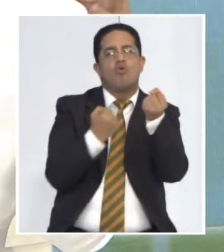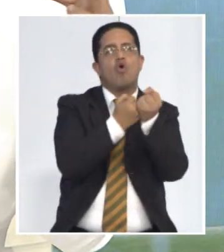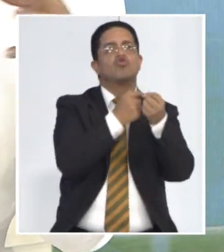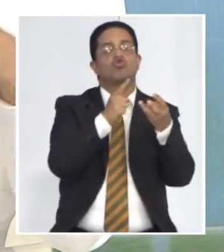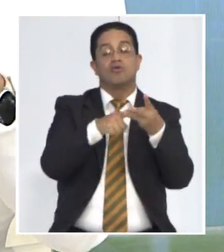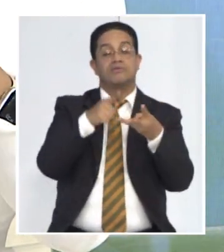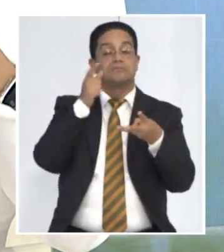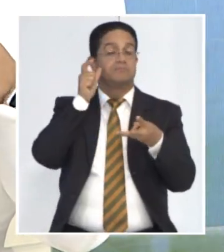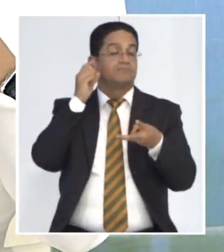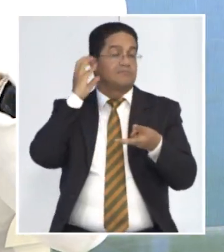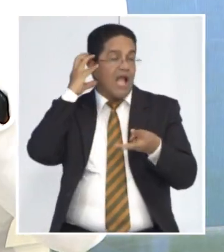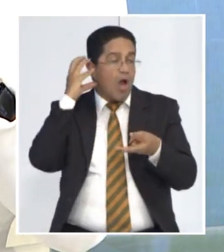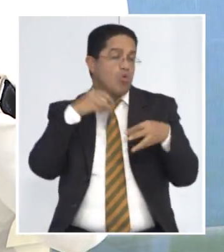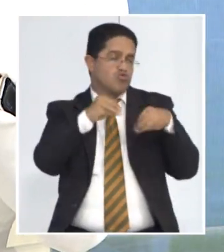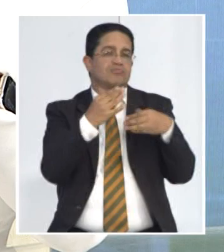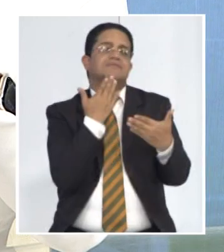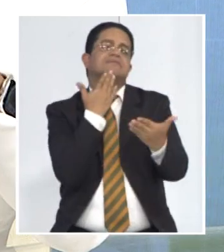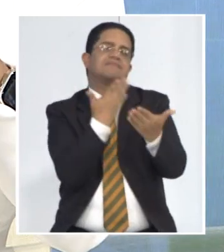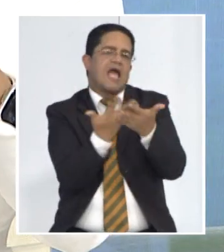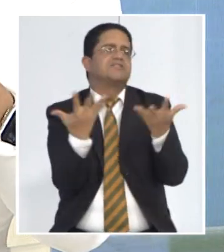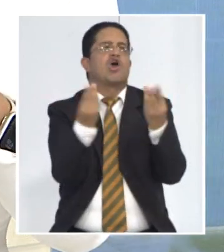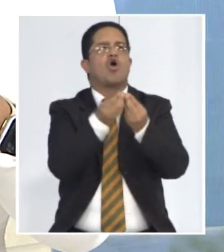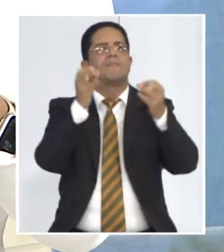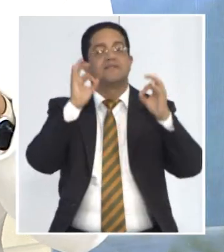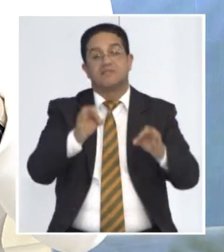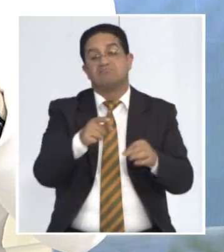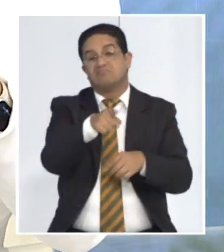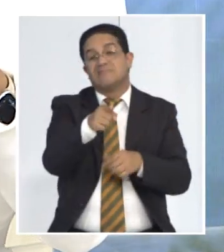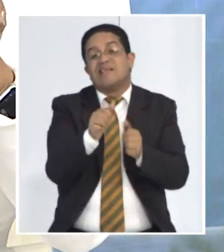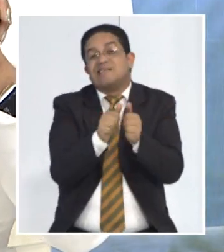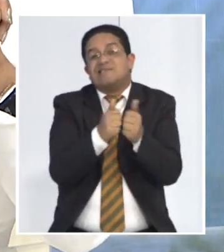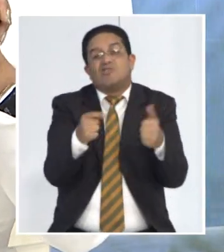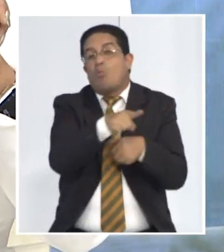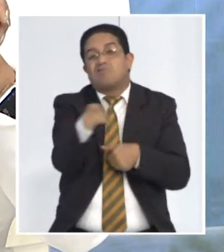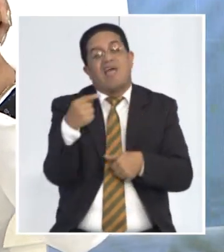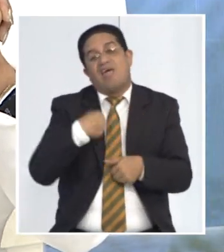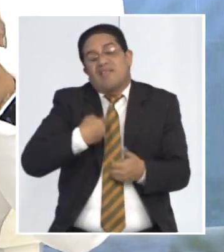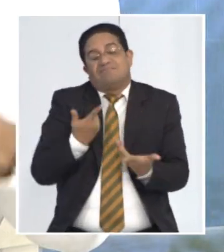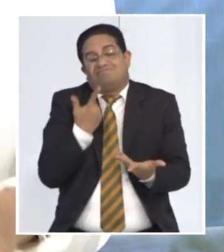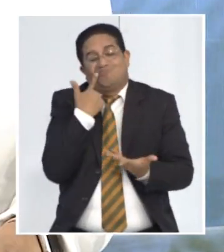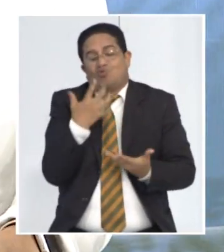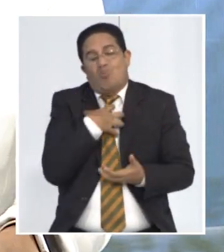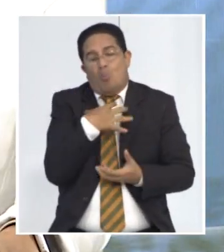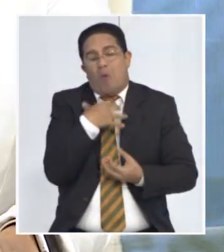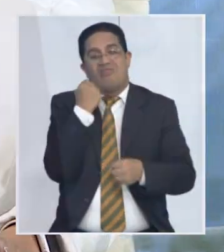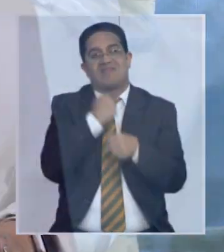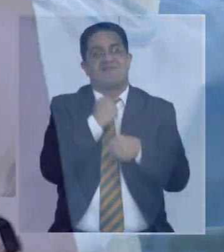operadores en general. Gracias por acompañarnos siempre. Sin ustedes no pudiéramos hacer este trabajo.